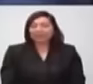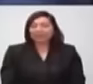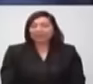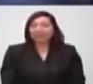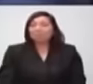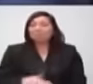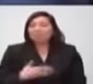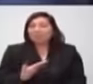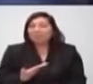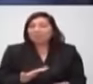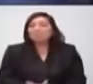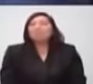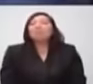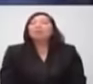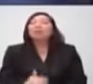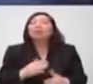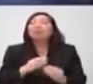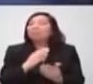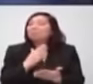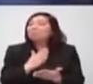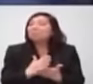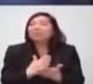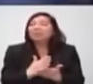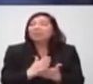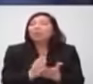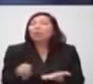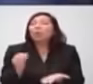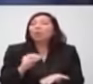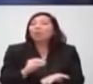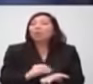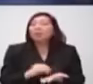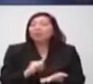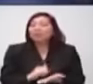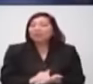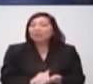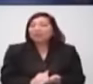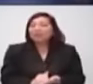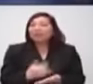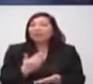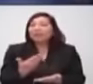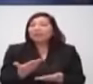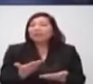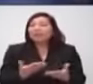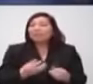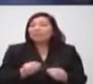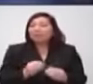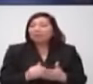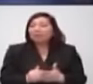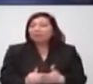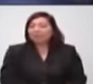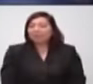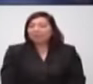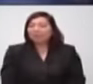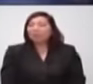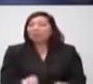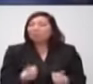y volvamos a desarmar la mitad y volver a empezar de nuevo. Creo que eso podría ser, yo creo,